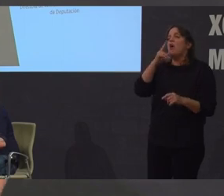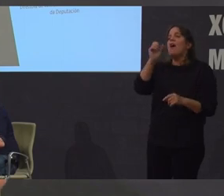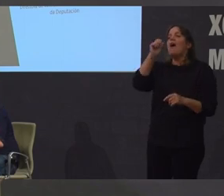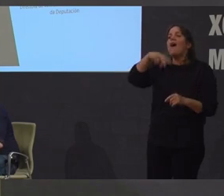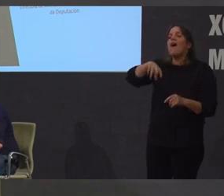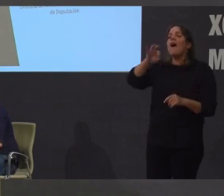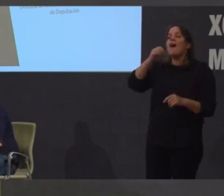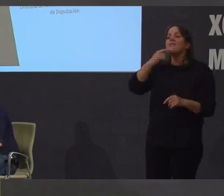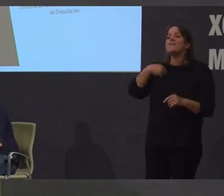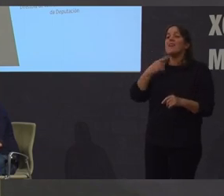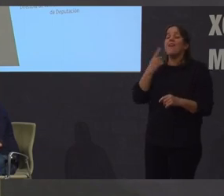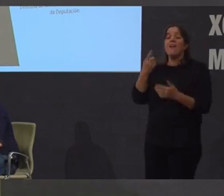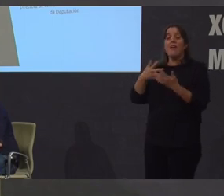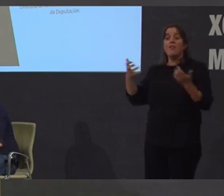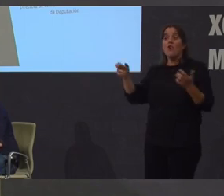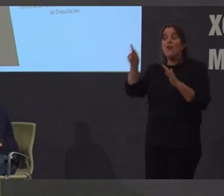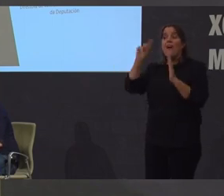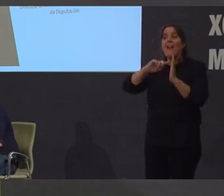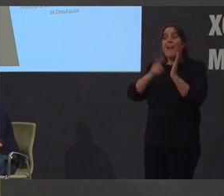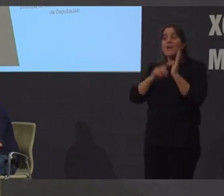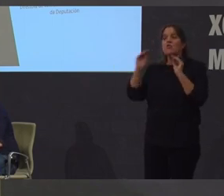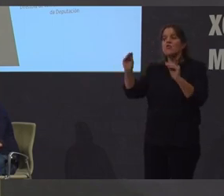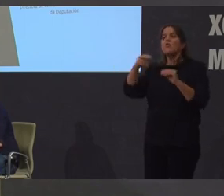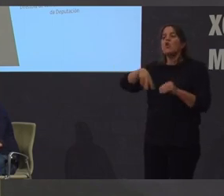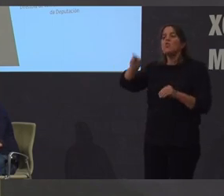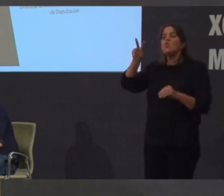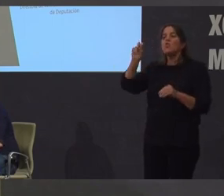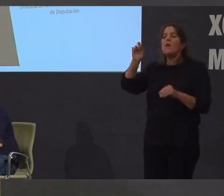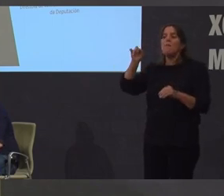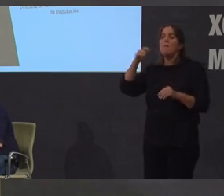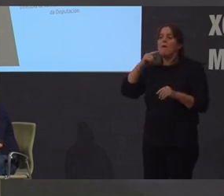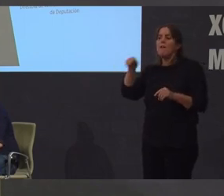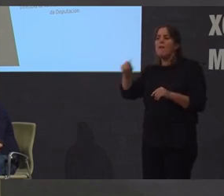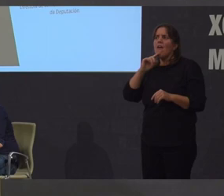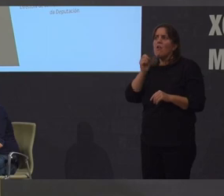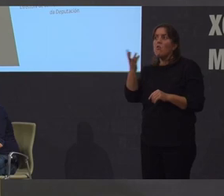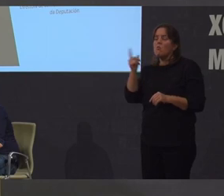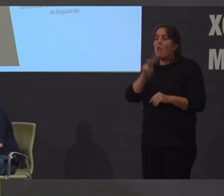de Nuremberg, que fue el número dos